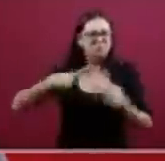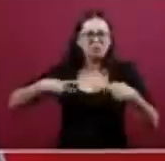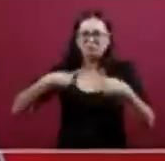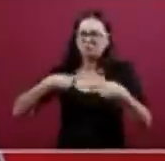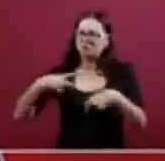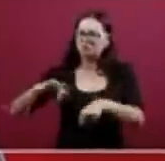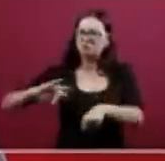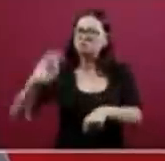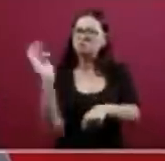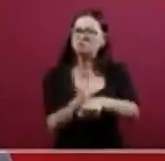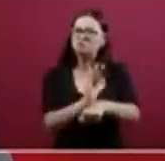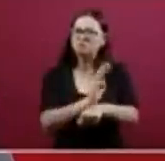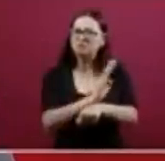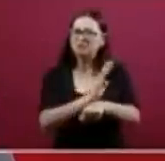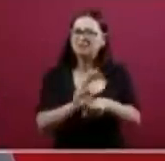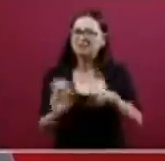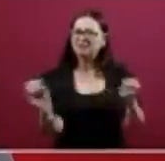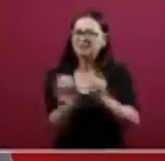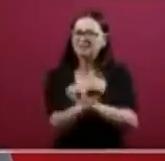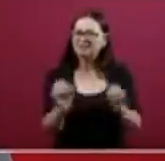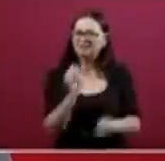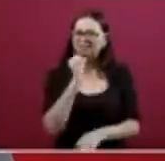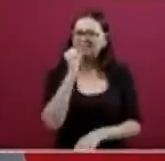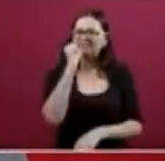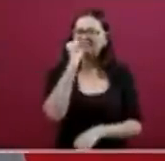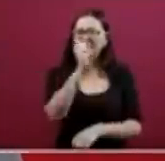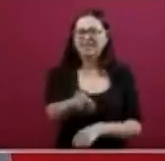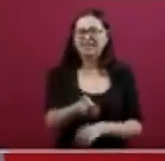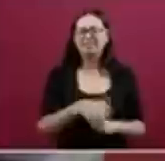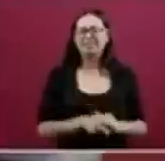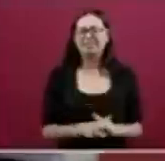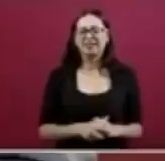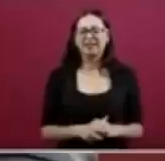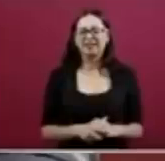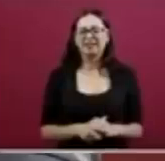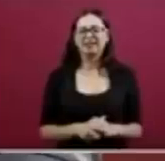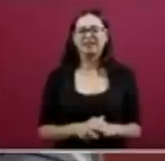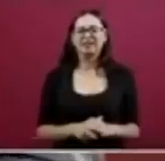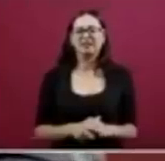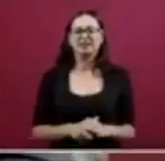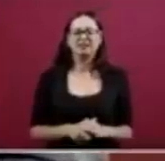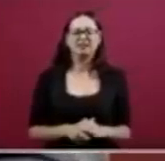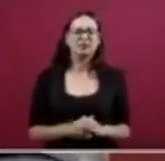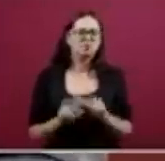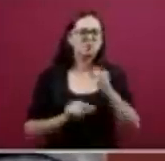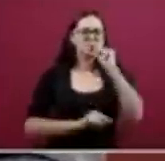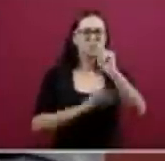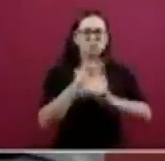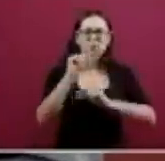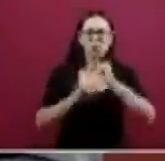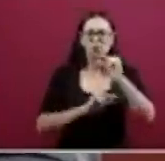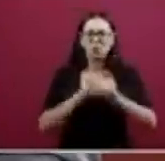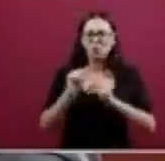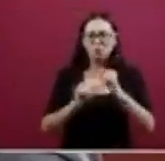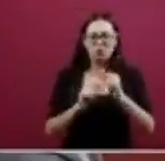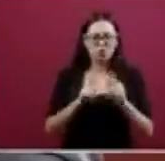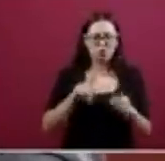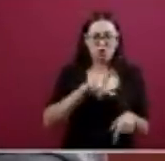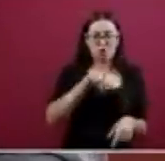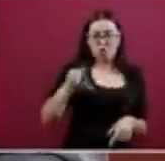los beneficiarios. Se fue creando una estructura intermedia